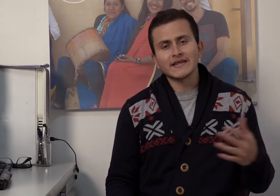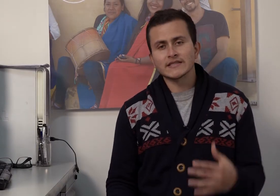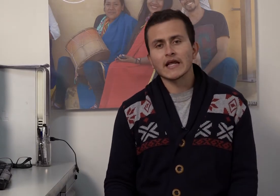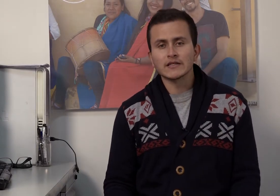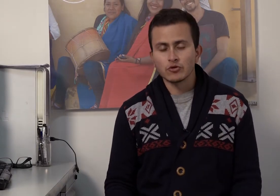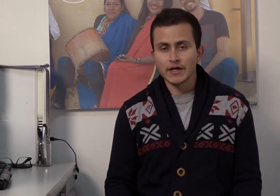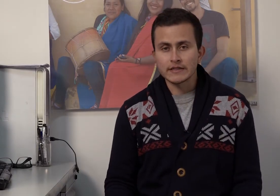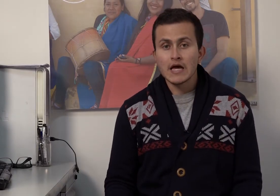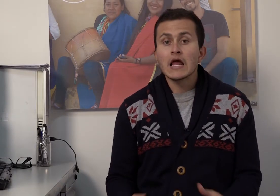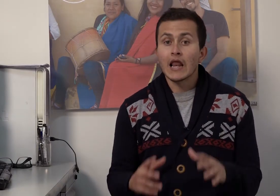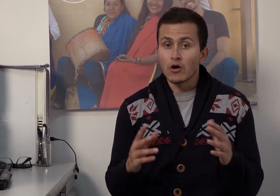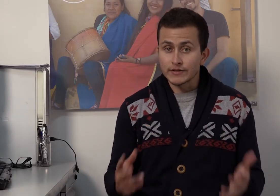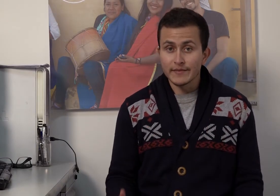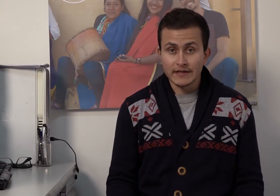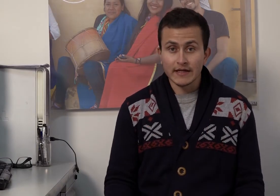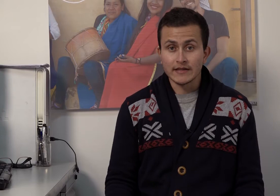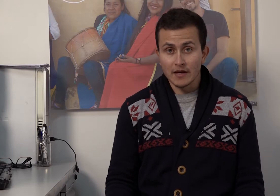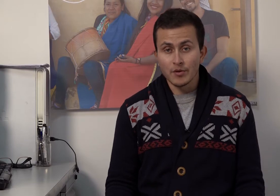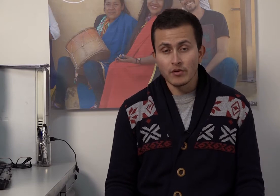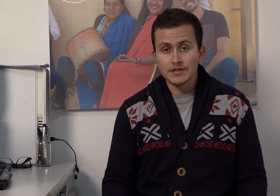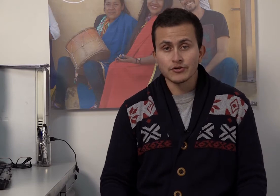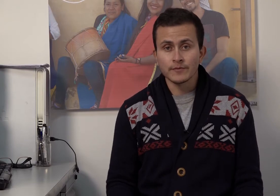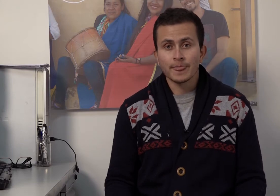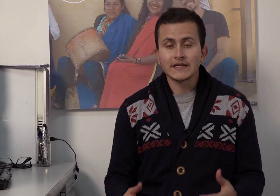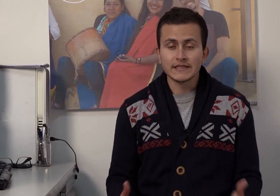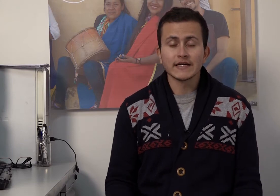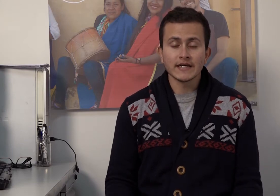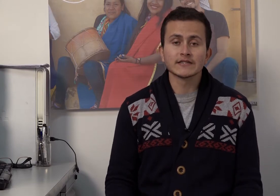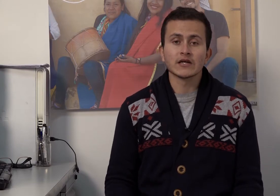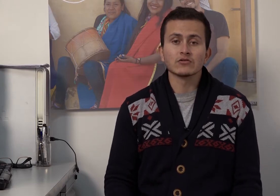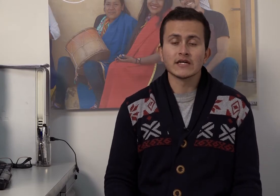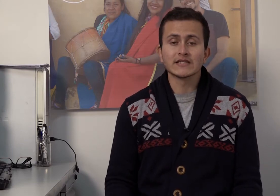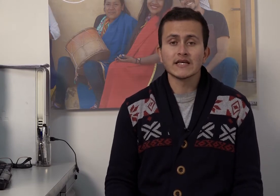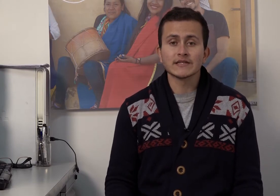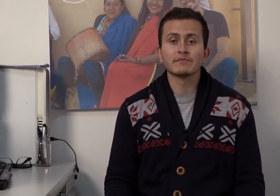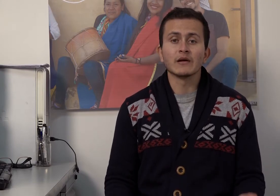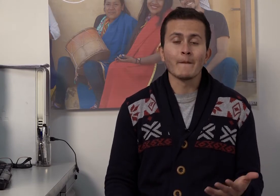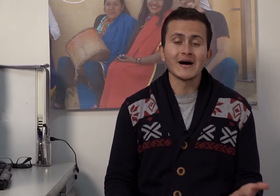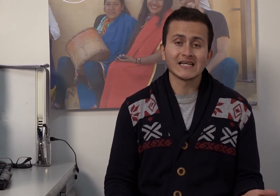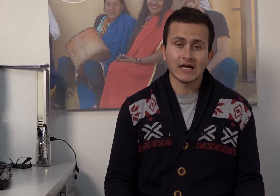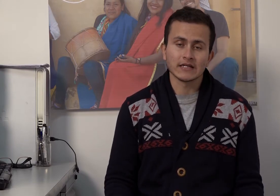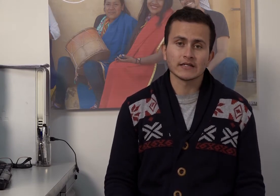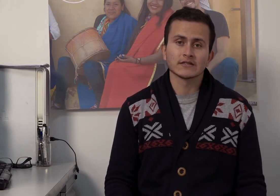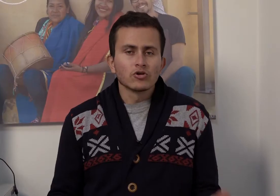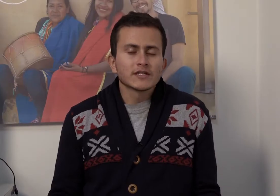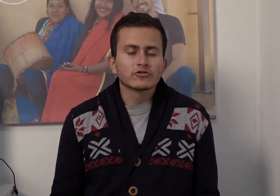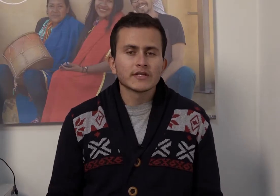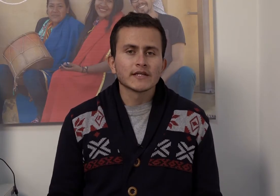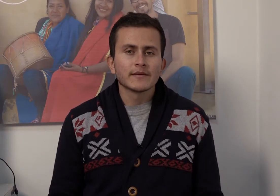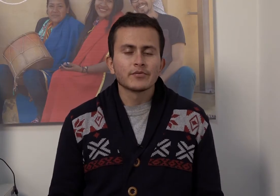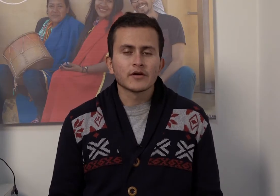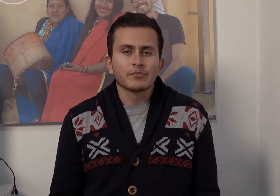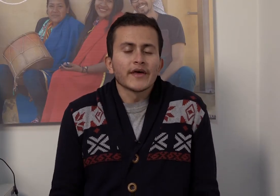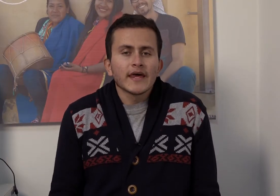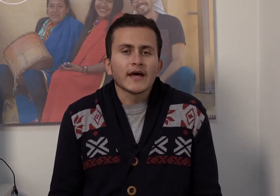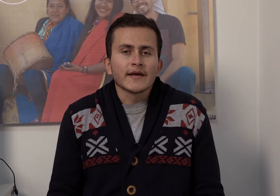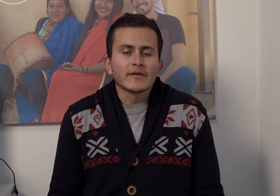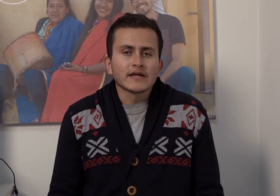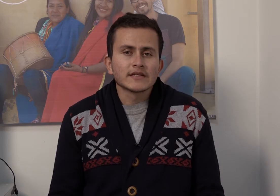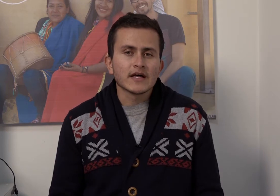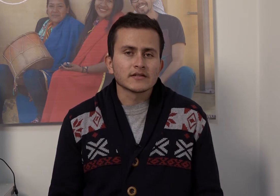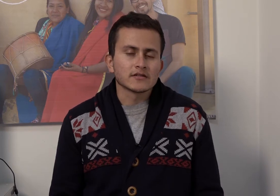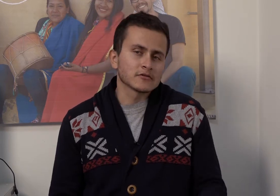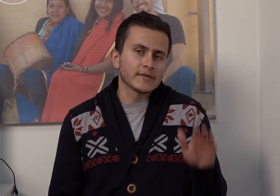masculina, mientras que las mujeres, la otra mitad de la población, siguen registrando tasas de desempleo más altas. No las contratan porque pueden